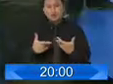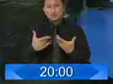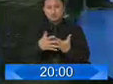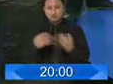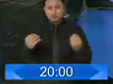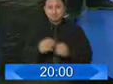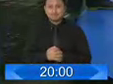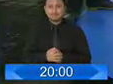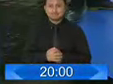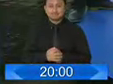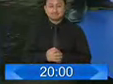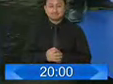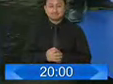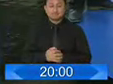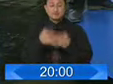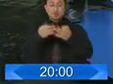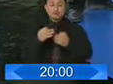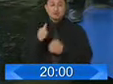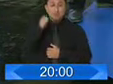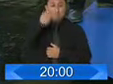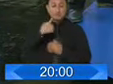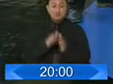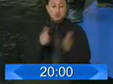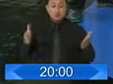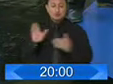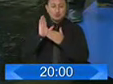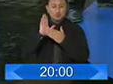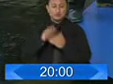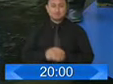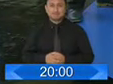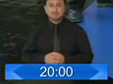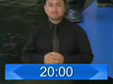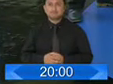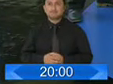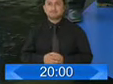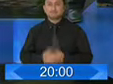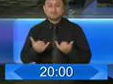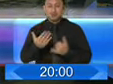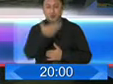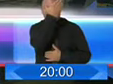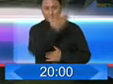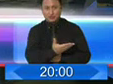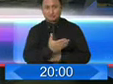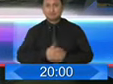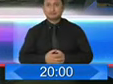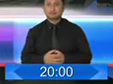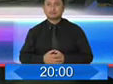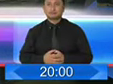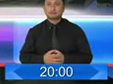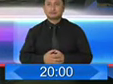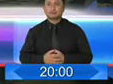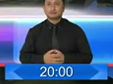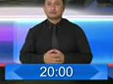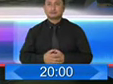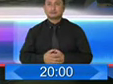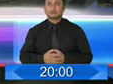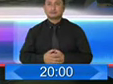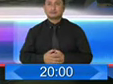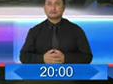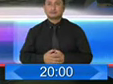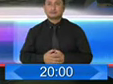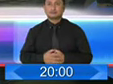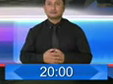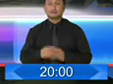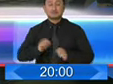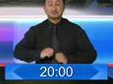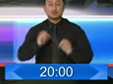temas que precisamente publica El Comercio este día sábado, María Mercedes. Así es, los invitamos a que sigan y que lean la página del Comercio, también en